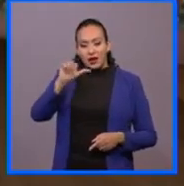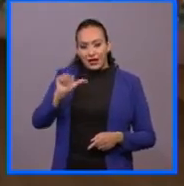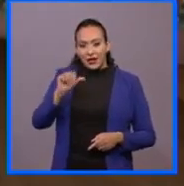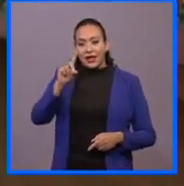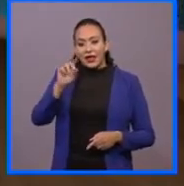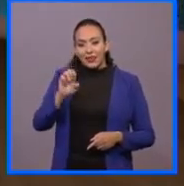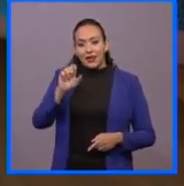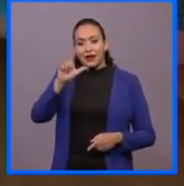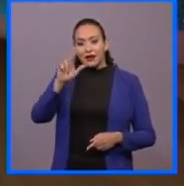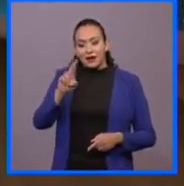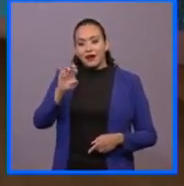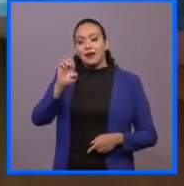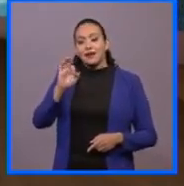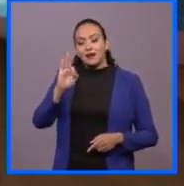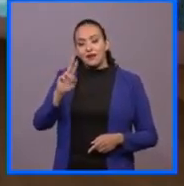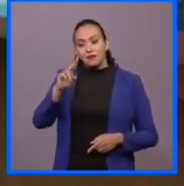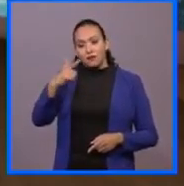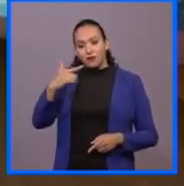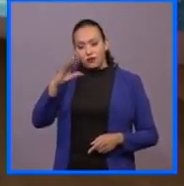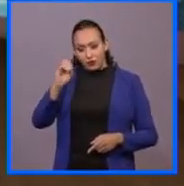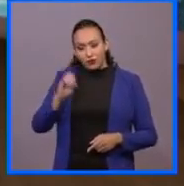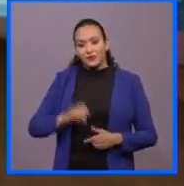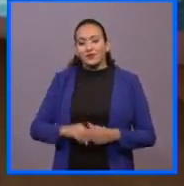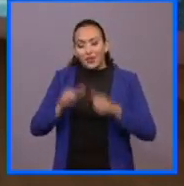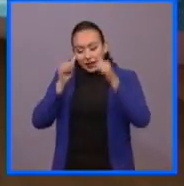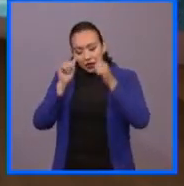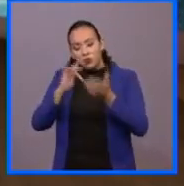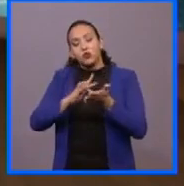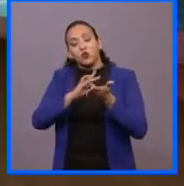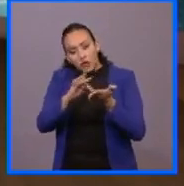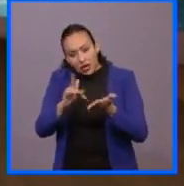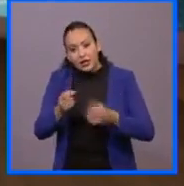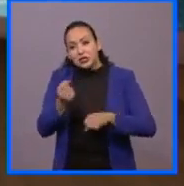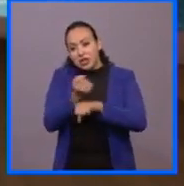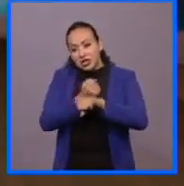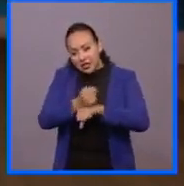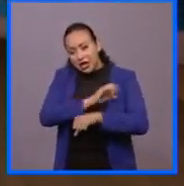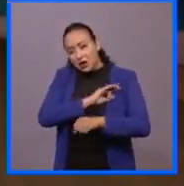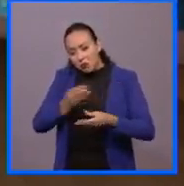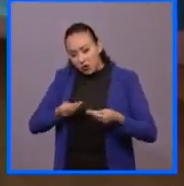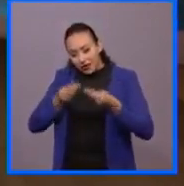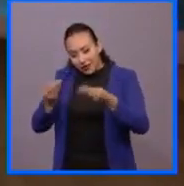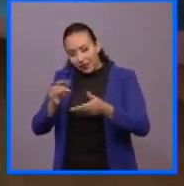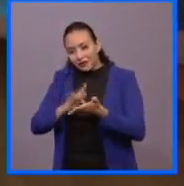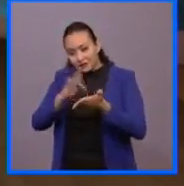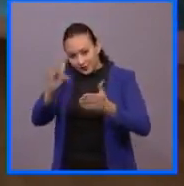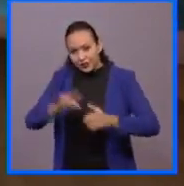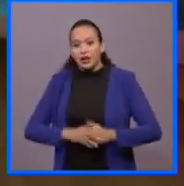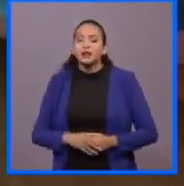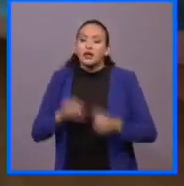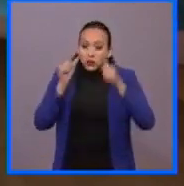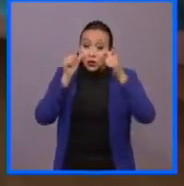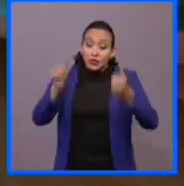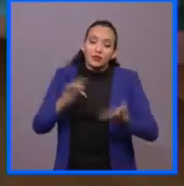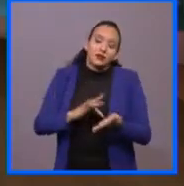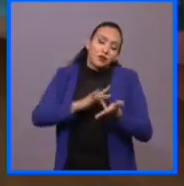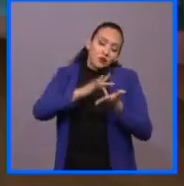Refugio Morales Obregón. Muchas gracias por ello. Y ya nos vamos, como siempre. Muchas gracias por haber estado